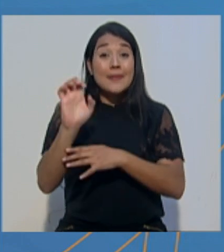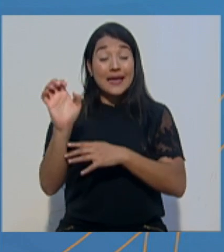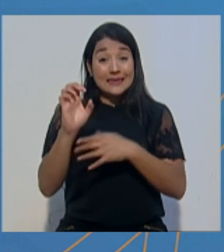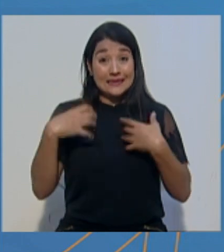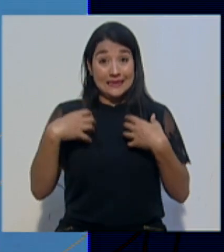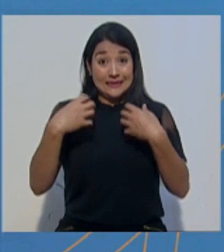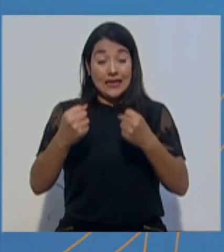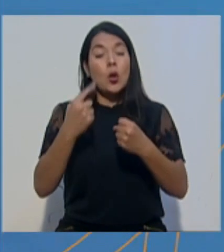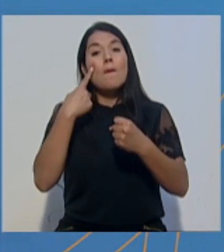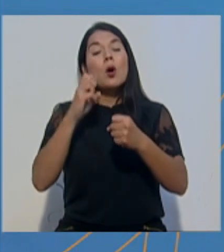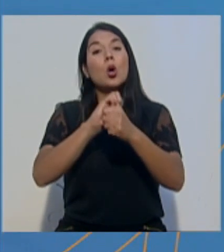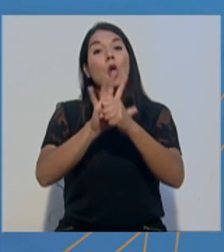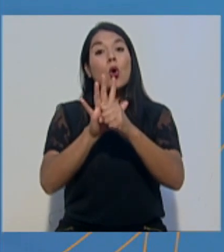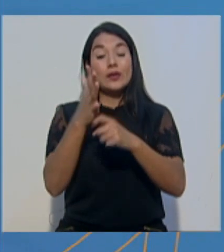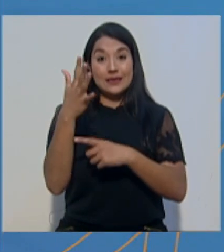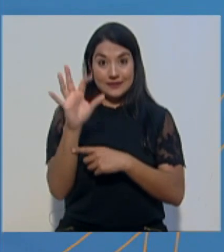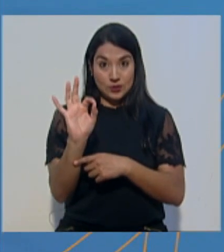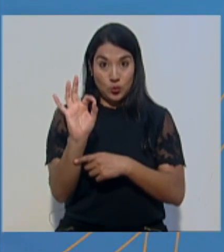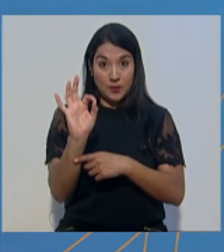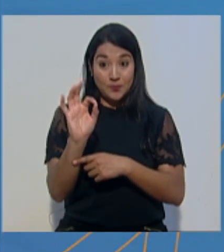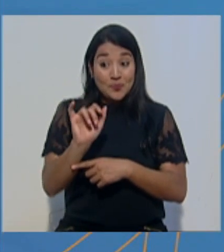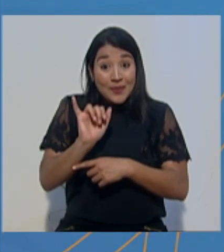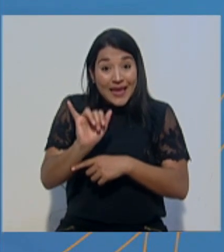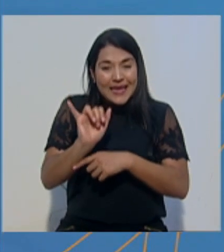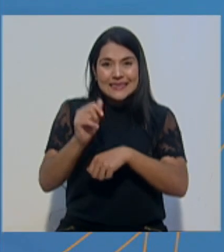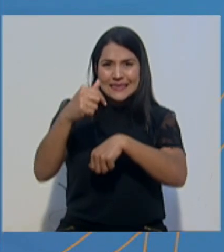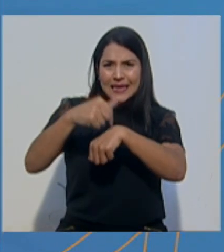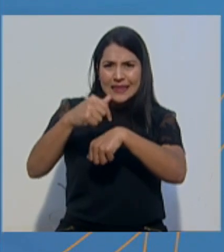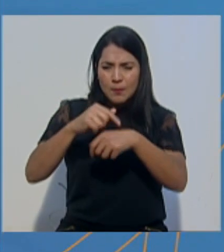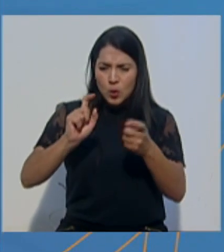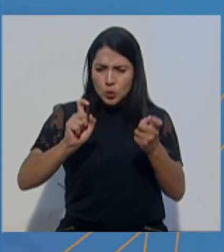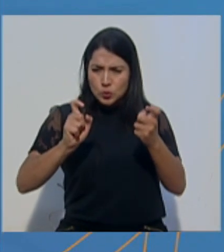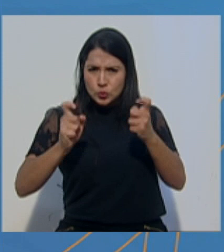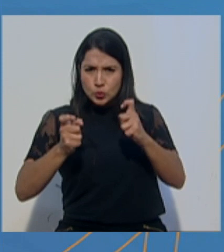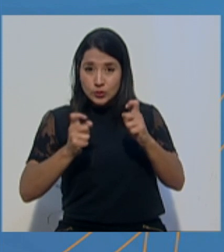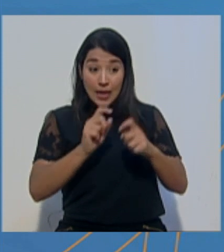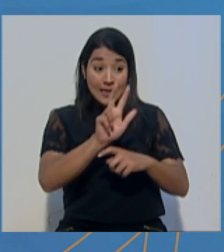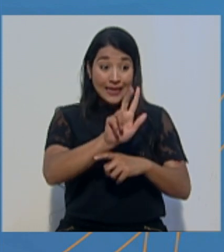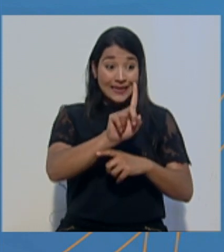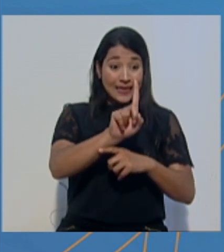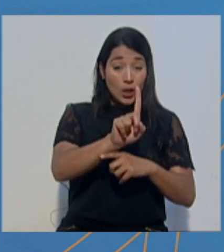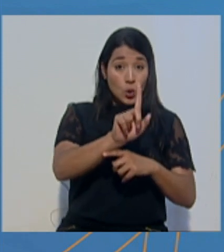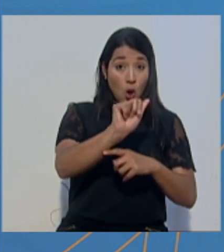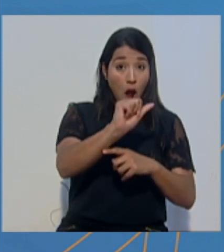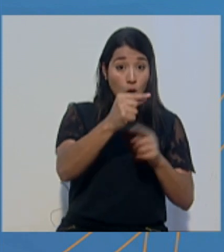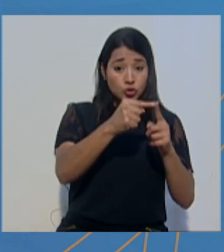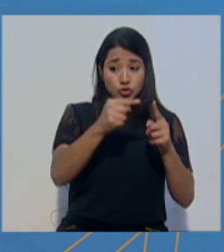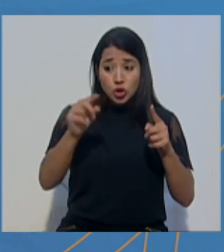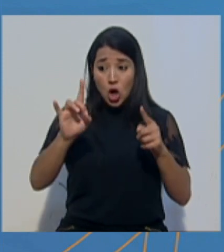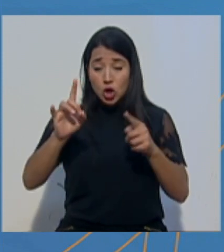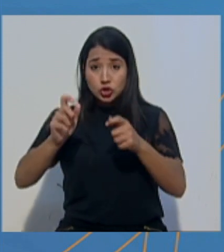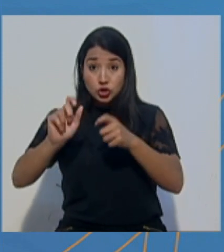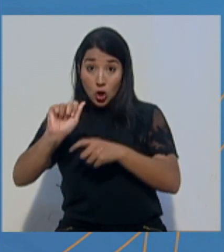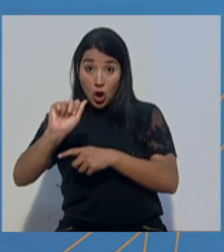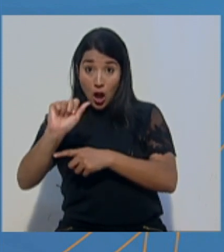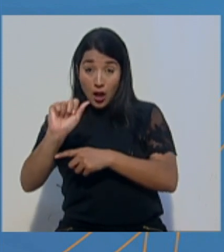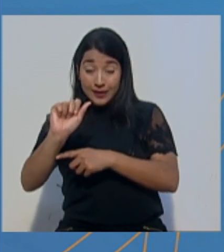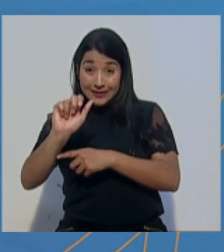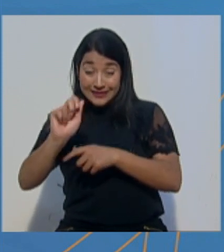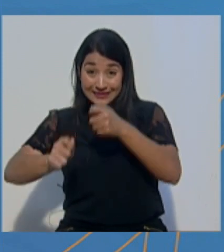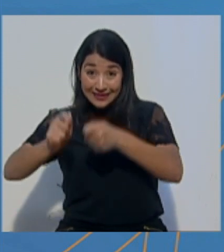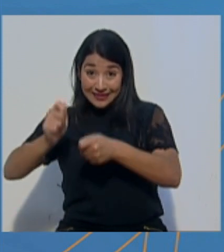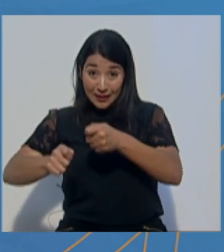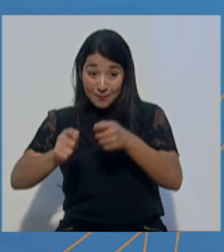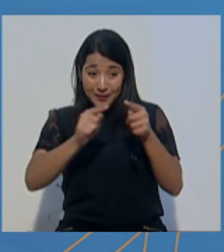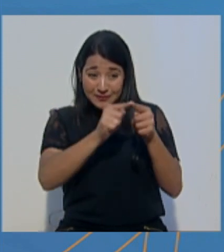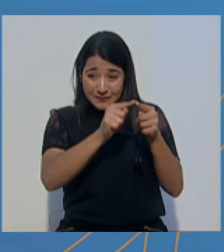COVID-19. Y en esta etapa de transición de aproximadamente 9 días, las condiciones particulares que debemos